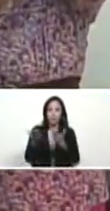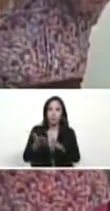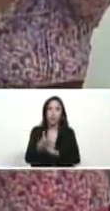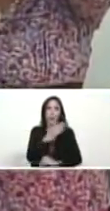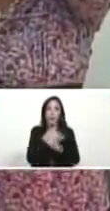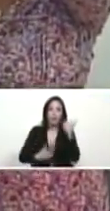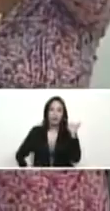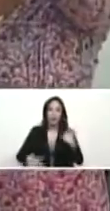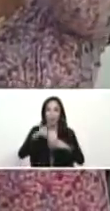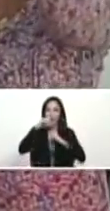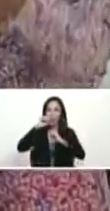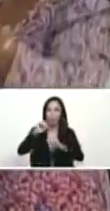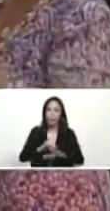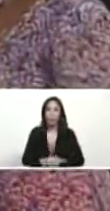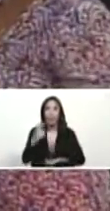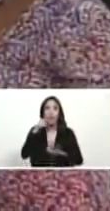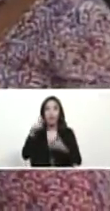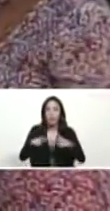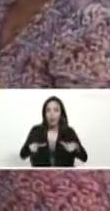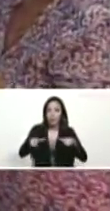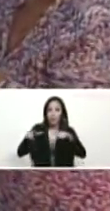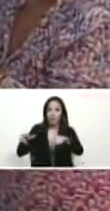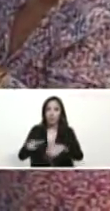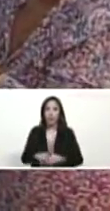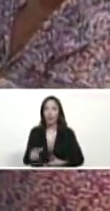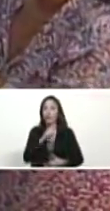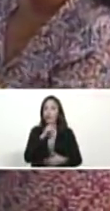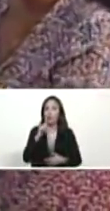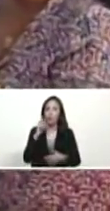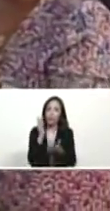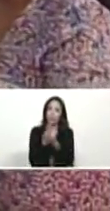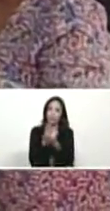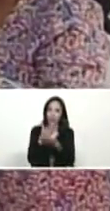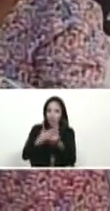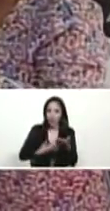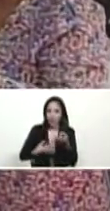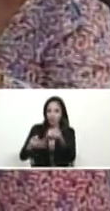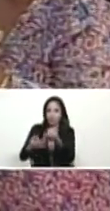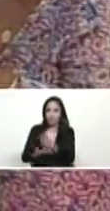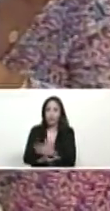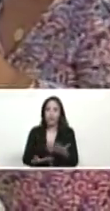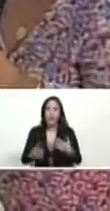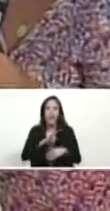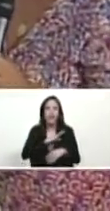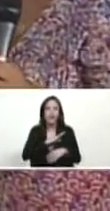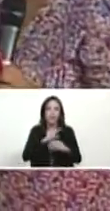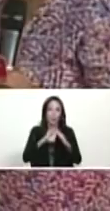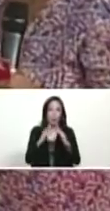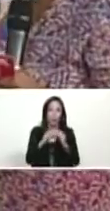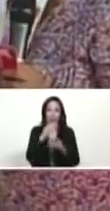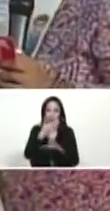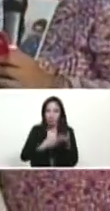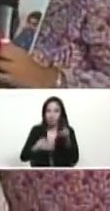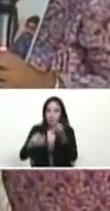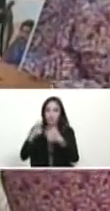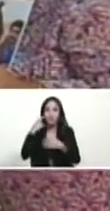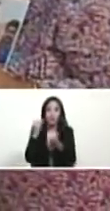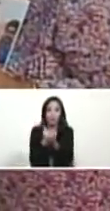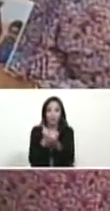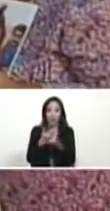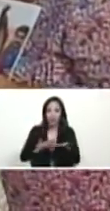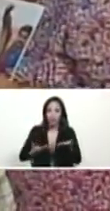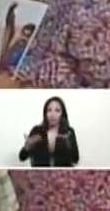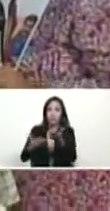Nicolás Maduro, y el certificado a tu nombre, como madre luchadora, emprendedora, igualmente en nombre del presidente